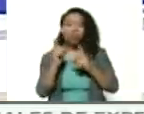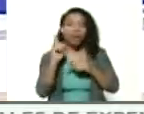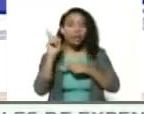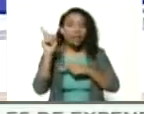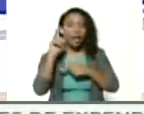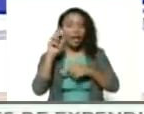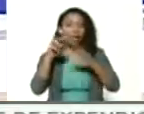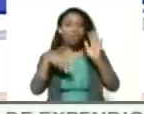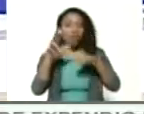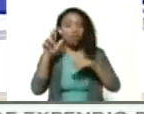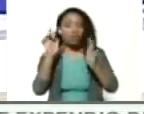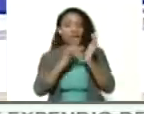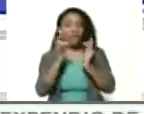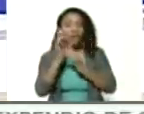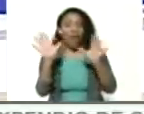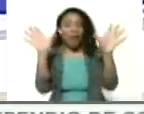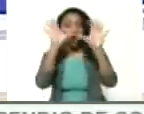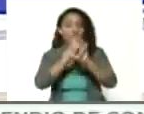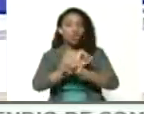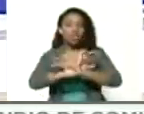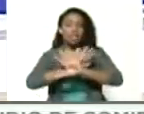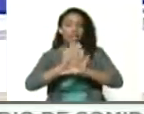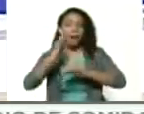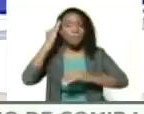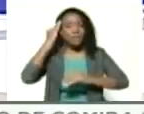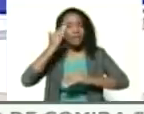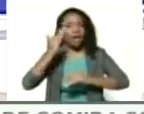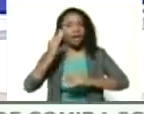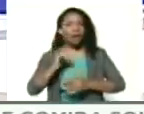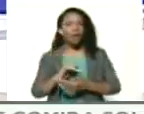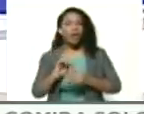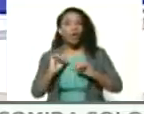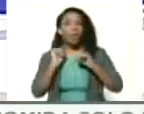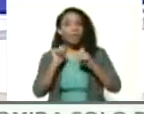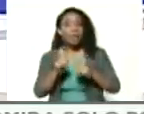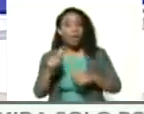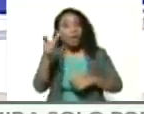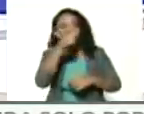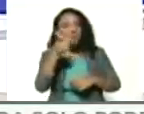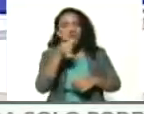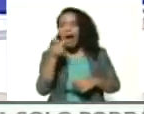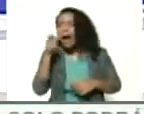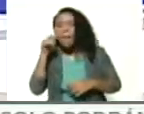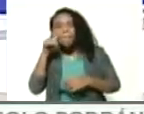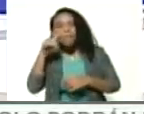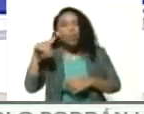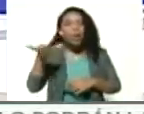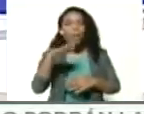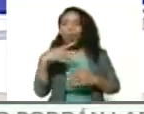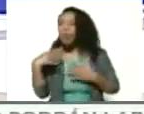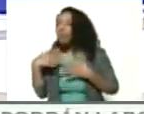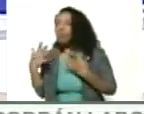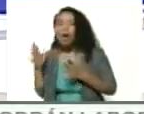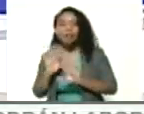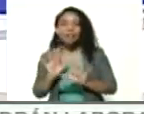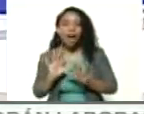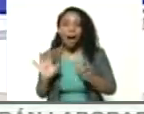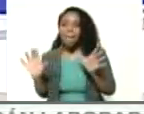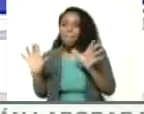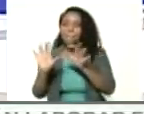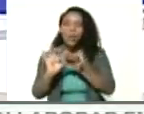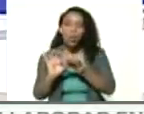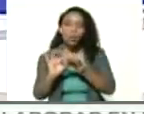en la noche, y ya los militares comenzaban a buscar al pueblo con el cual ya tenían lazos